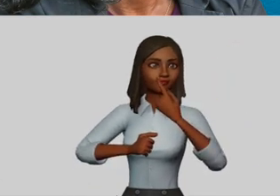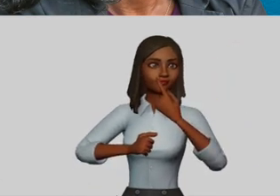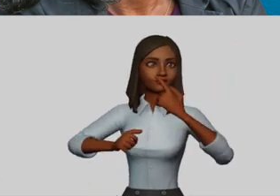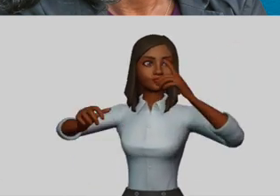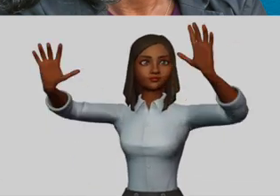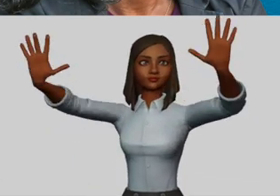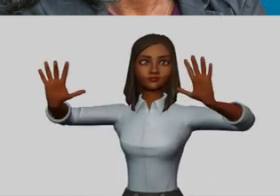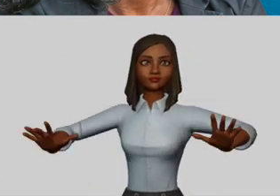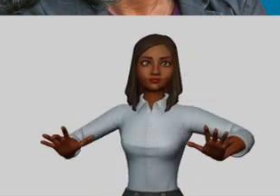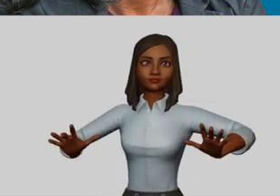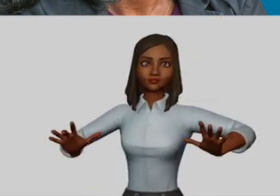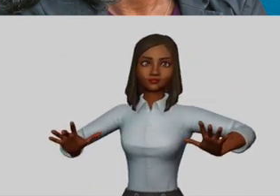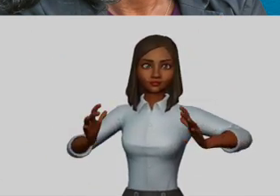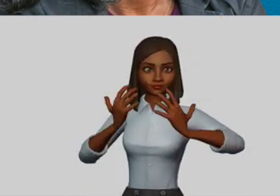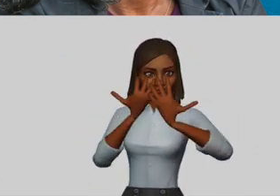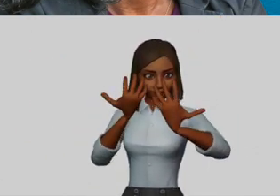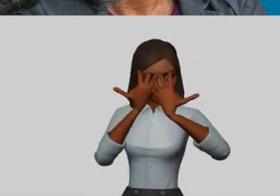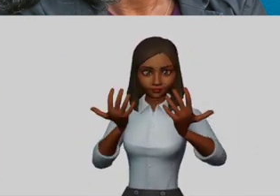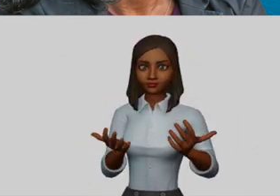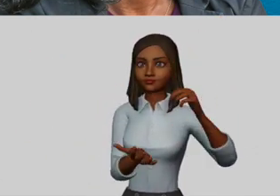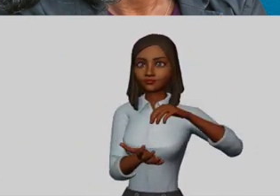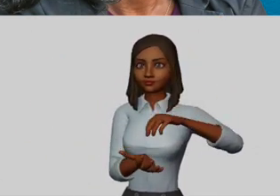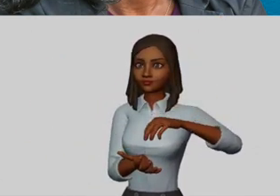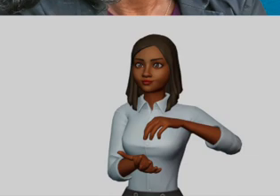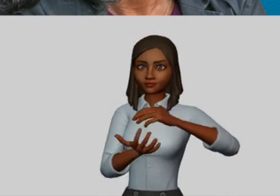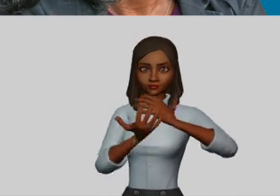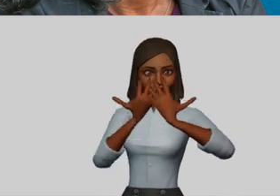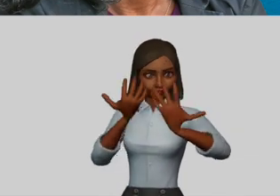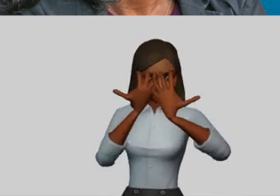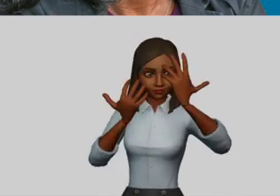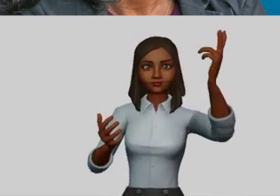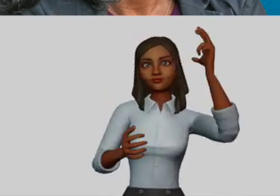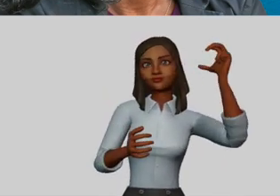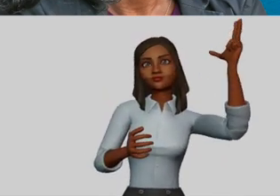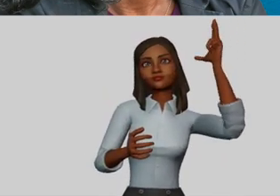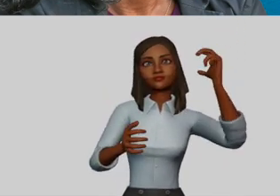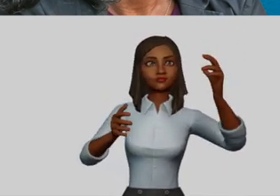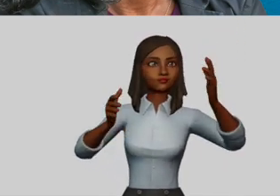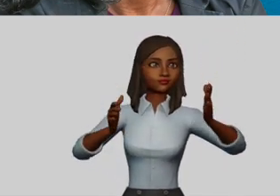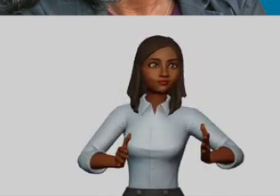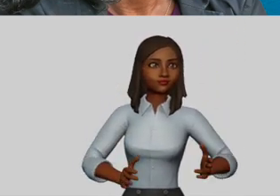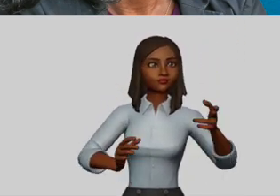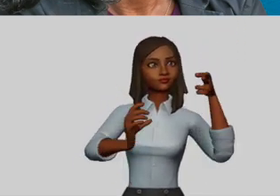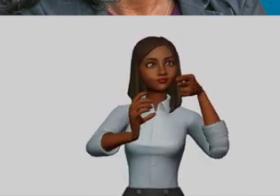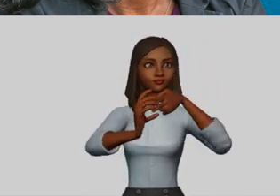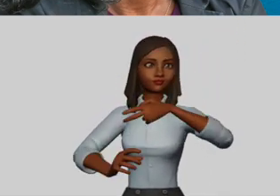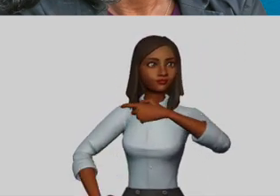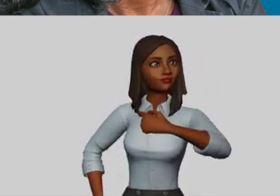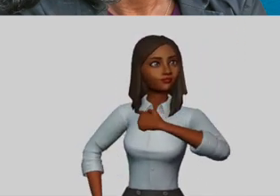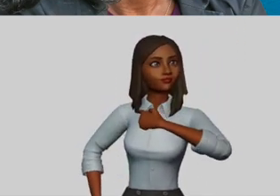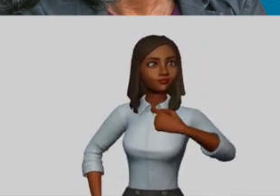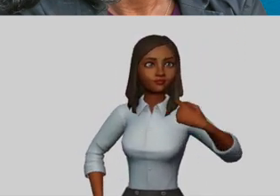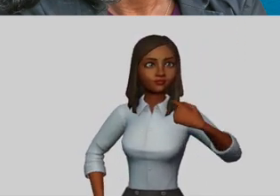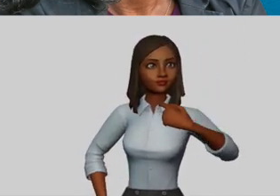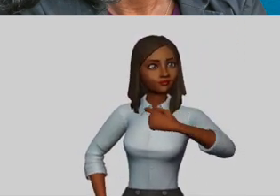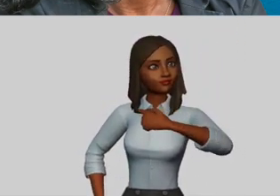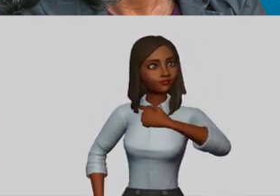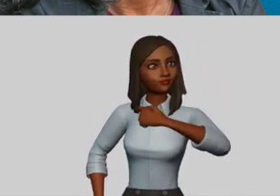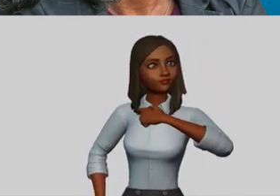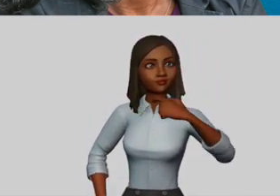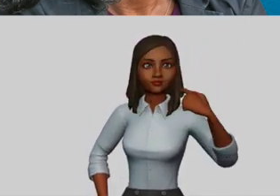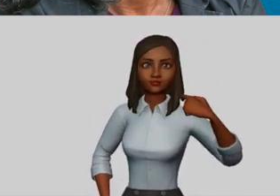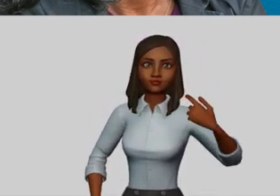en contra de Dios o que algo, o que no somos parte de la comunidad. Y quiero que todo el